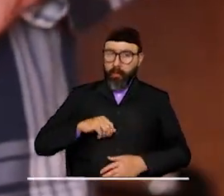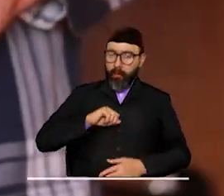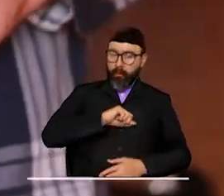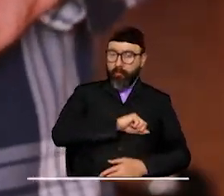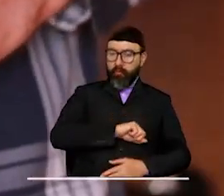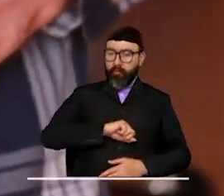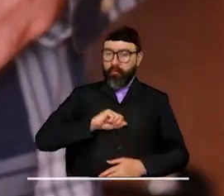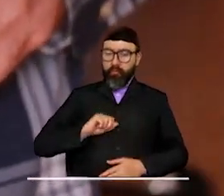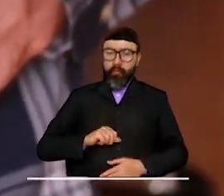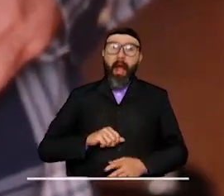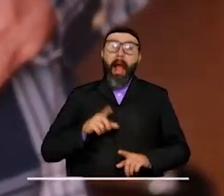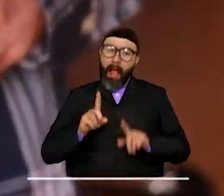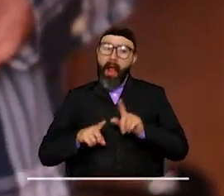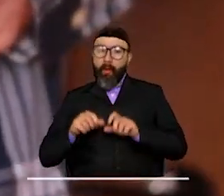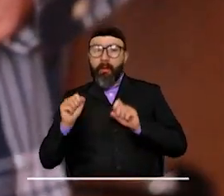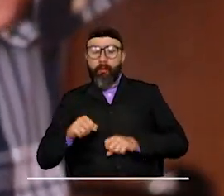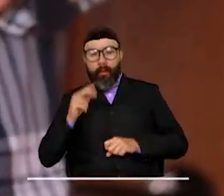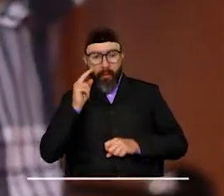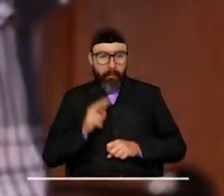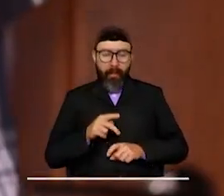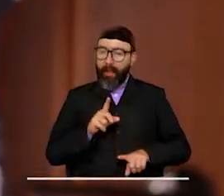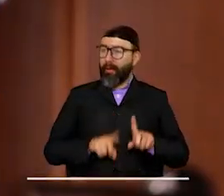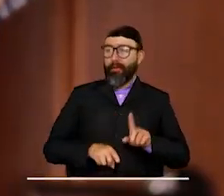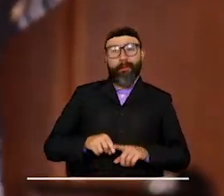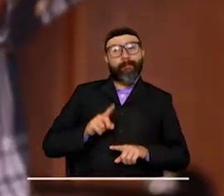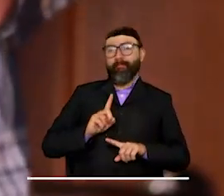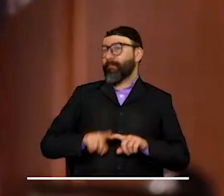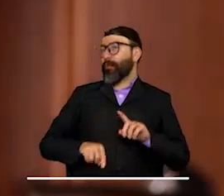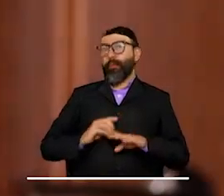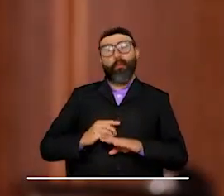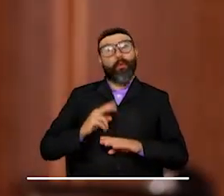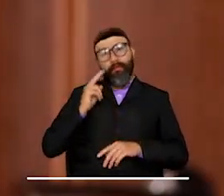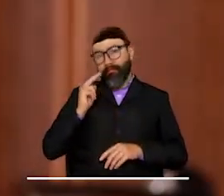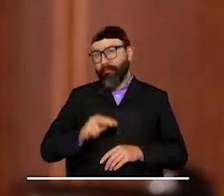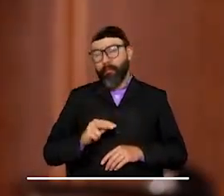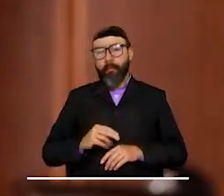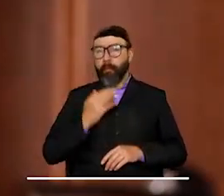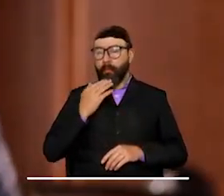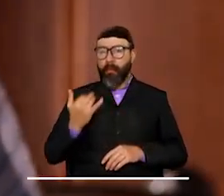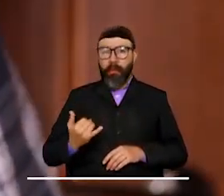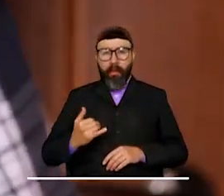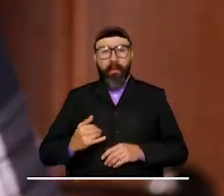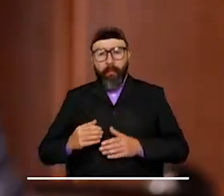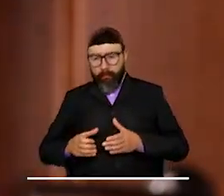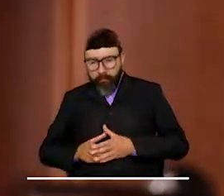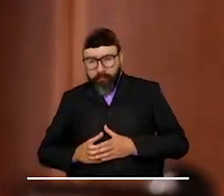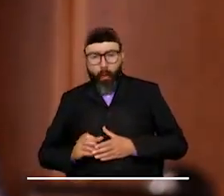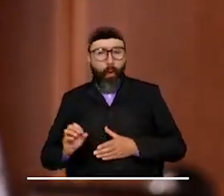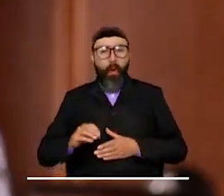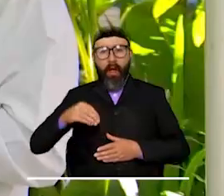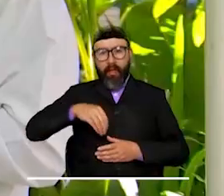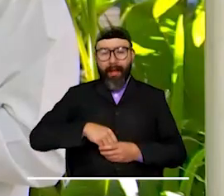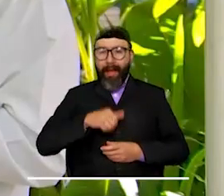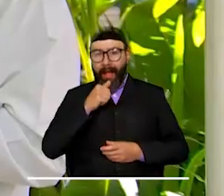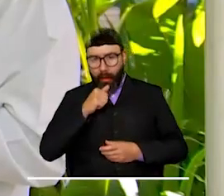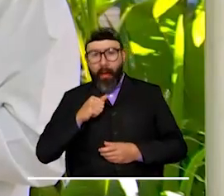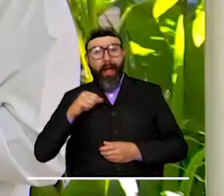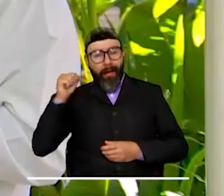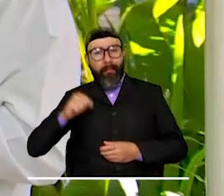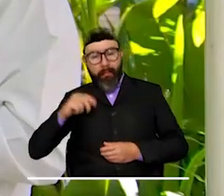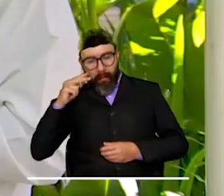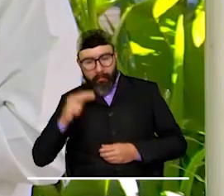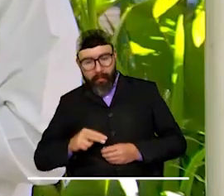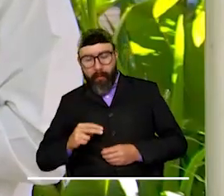unas limitaciones, es decir, la ecografía nos va a ver todos los órganos que son sólidos o que tienen contenido líquido, líquido como